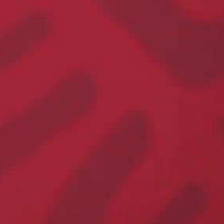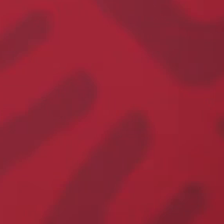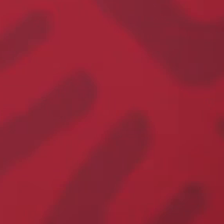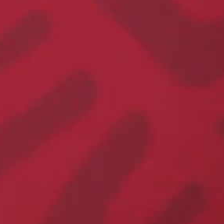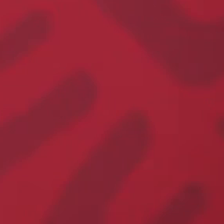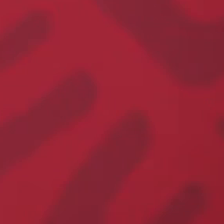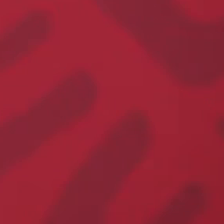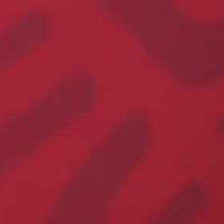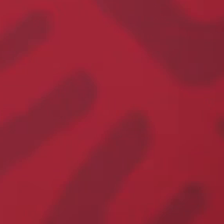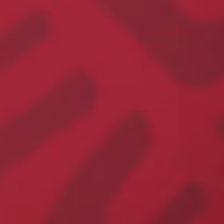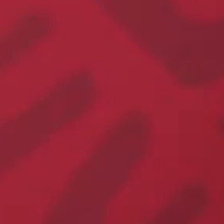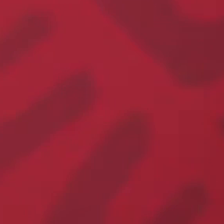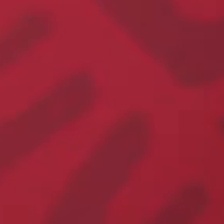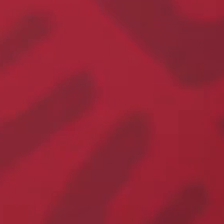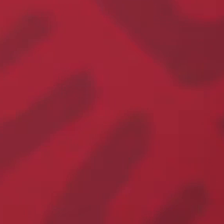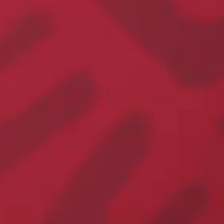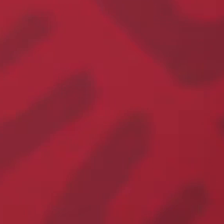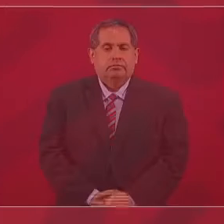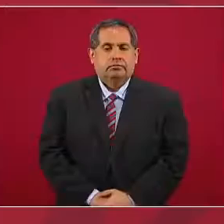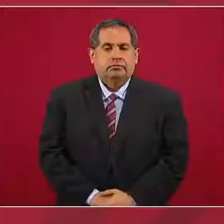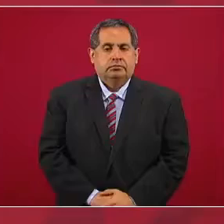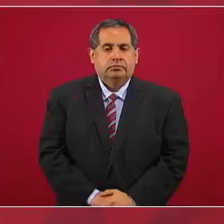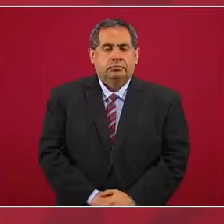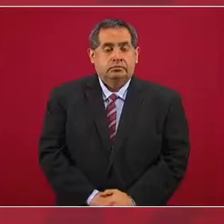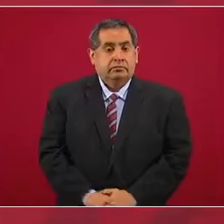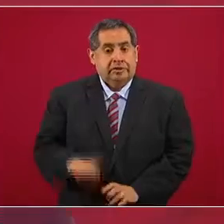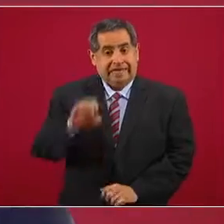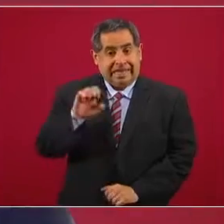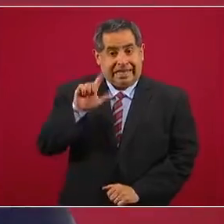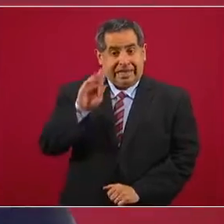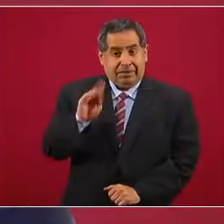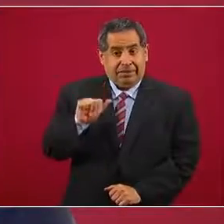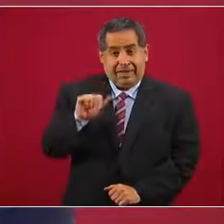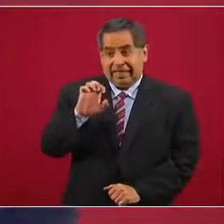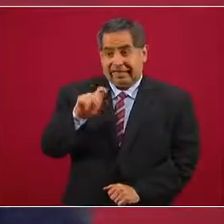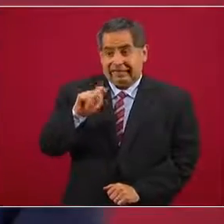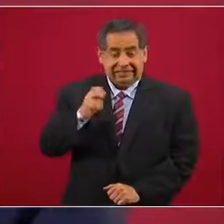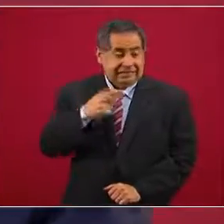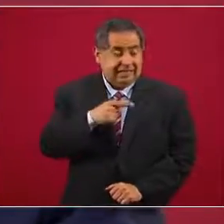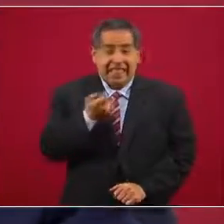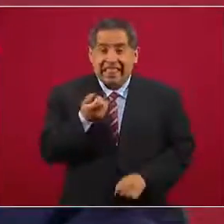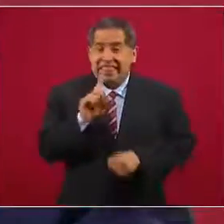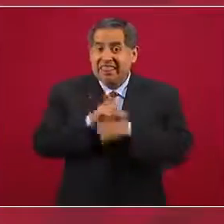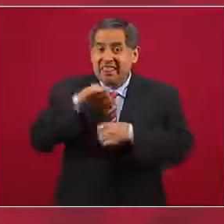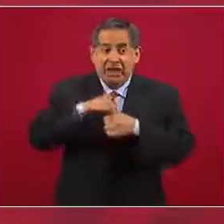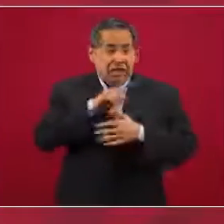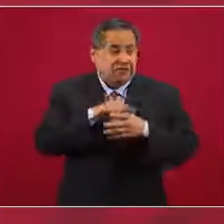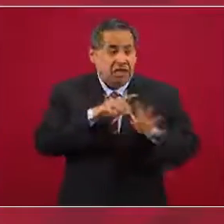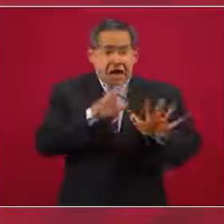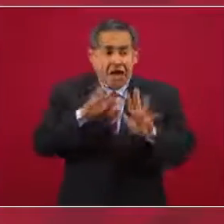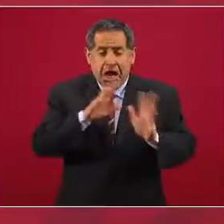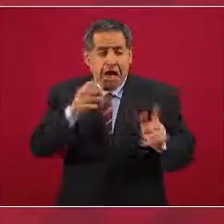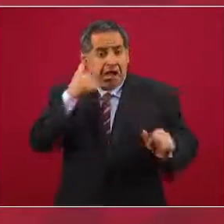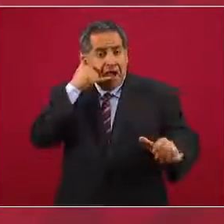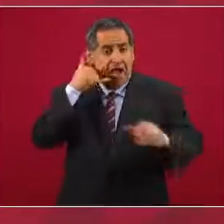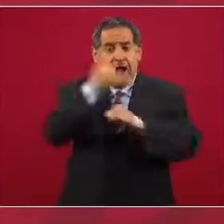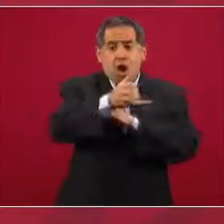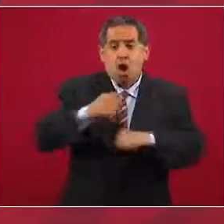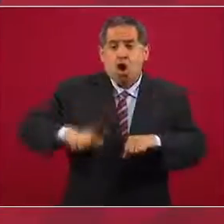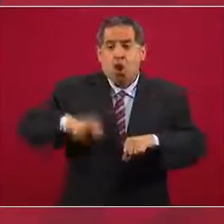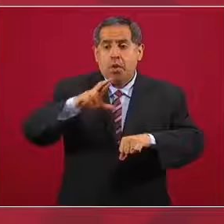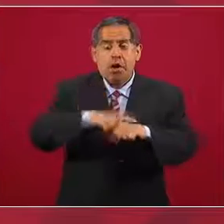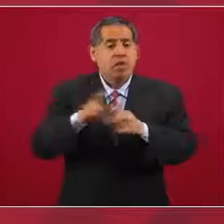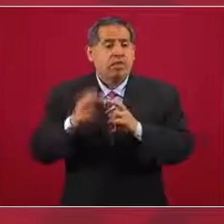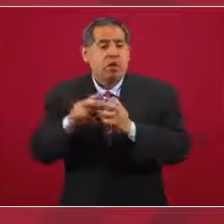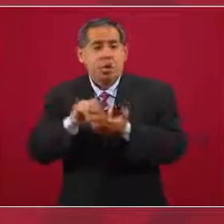mucho, llamó el día de la elección al que era gobernador de Tamaulipas para decirles, ya esto ya